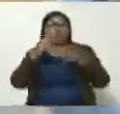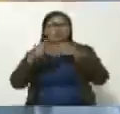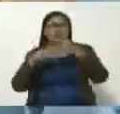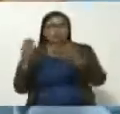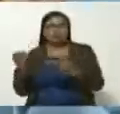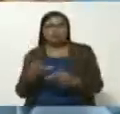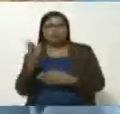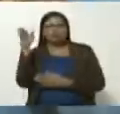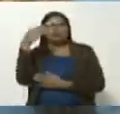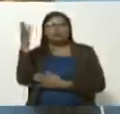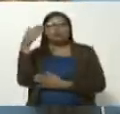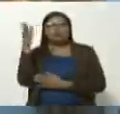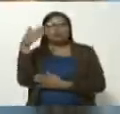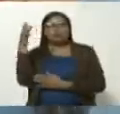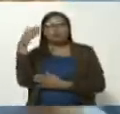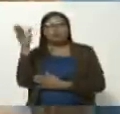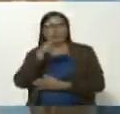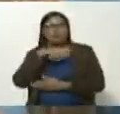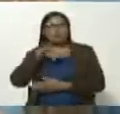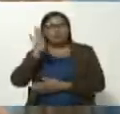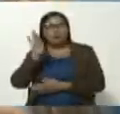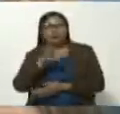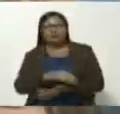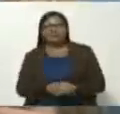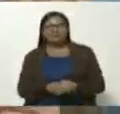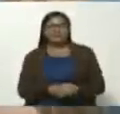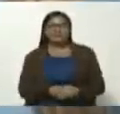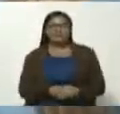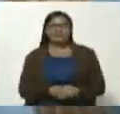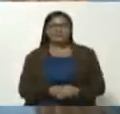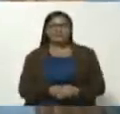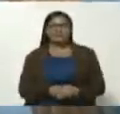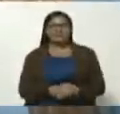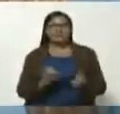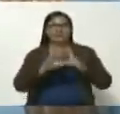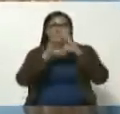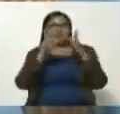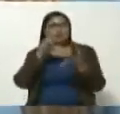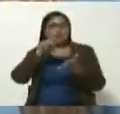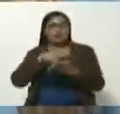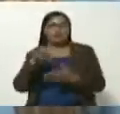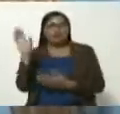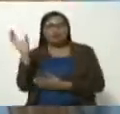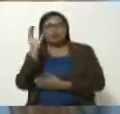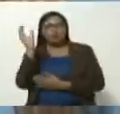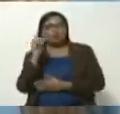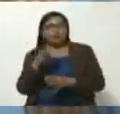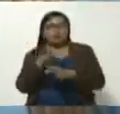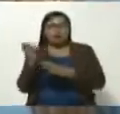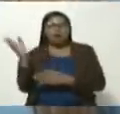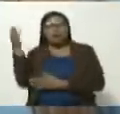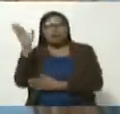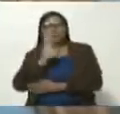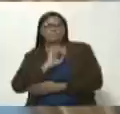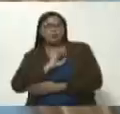la banderita. Nosotros nos quedamos con la bandera de nuestro país, la bandera de Venezuela. Y por supuesto, los ciudadanos de Colombia se llevaron su